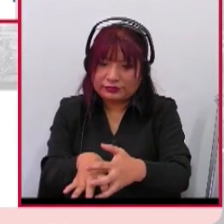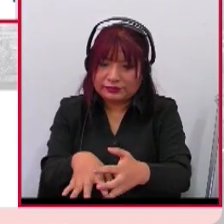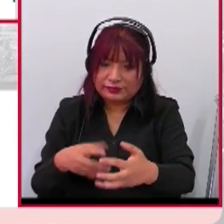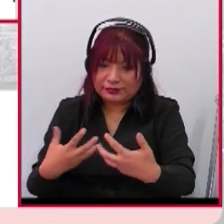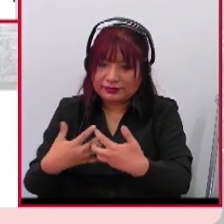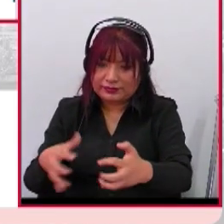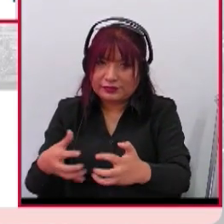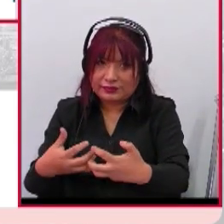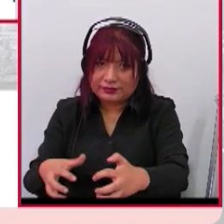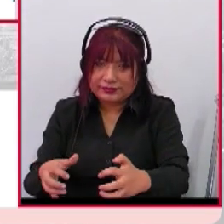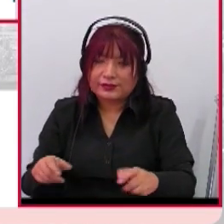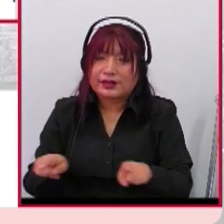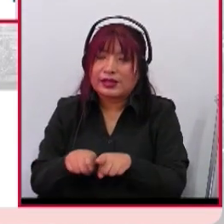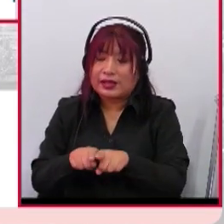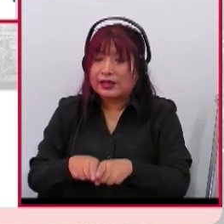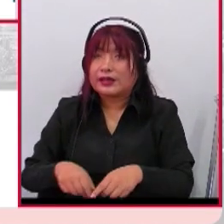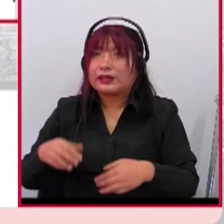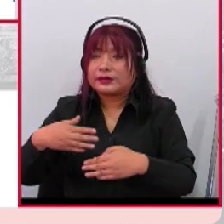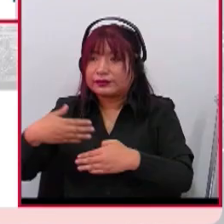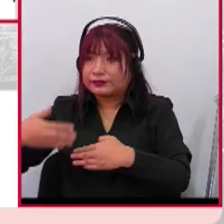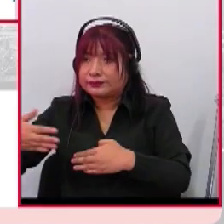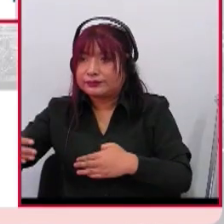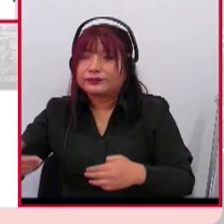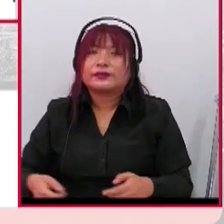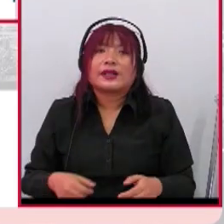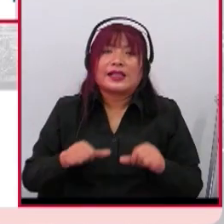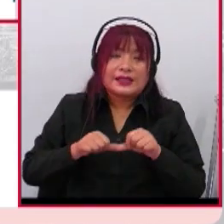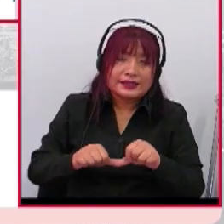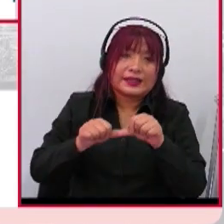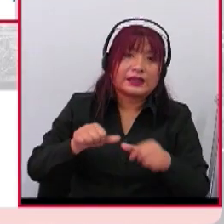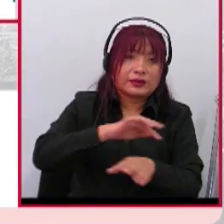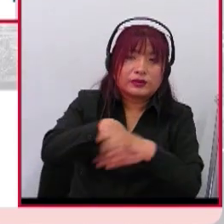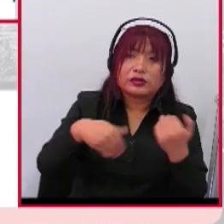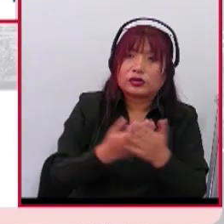la planta de molibdeno una planta de cobre para probar todo.